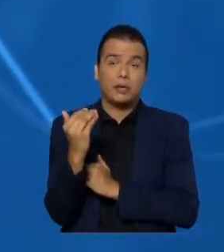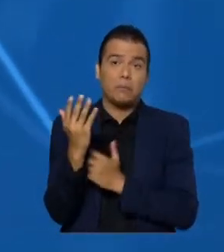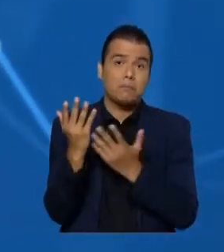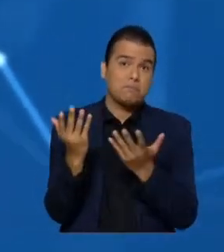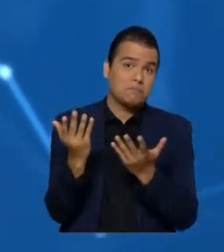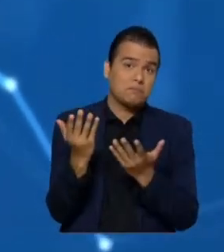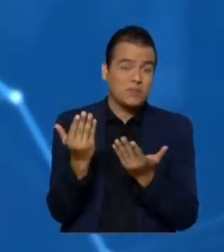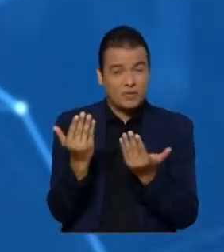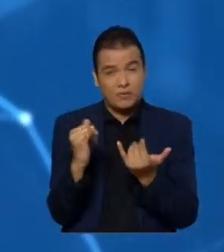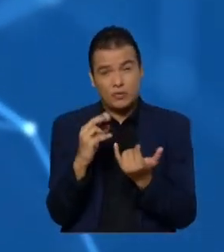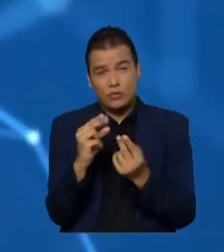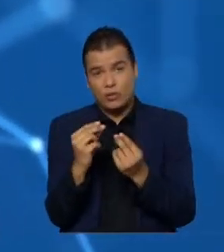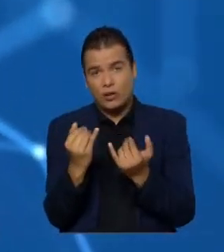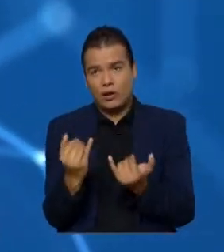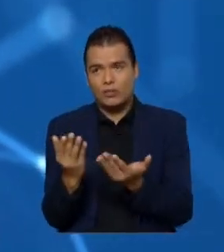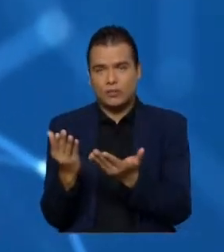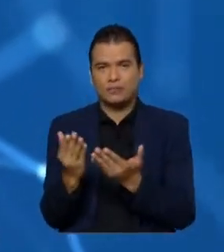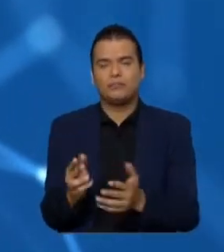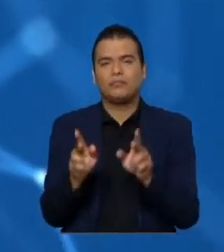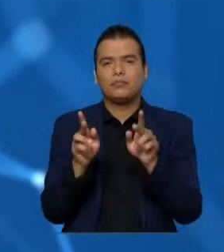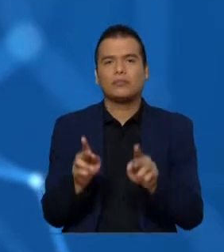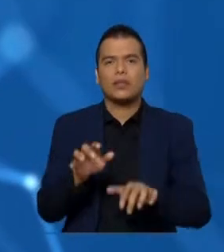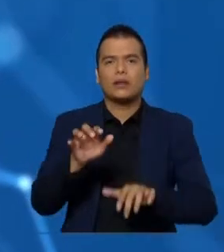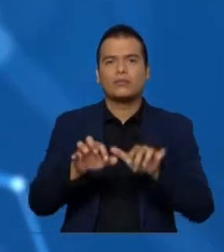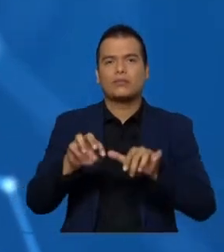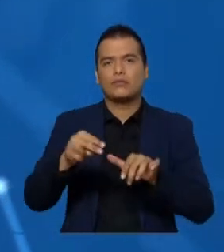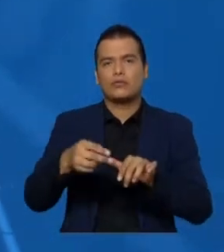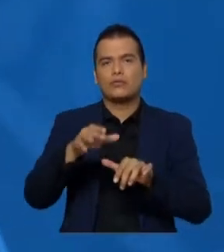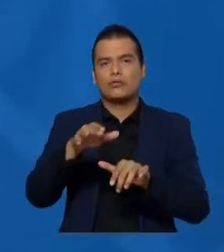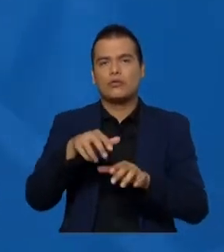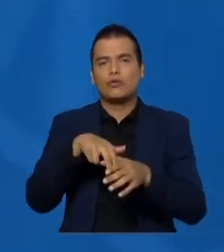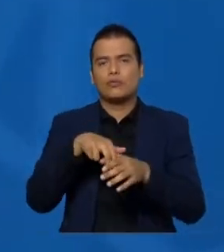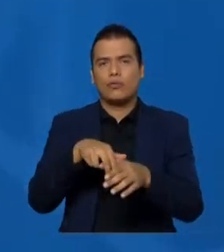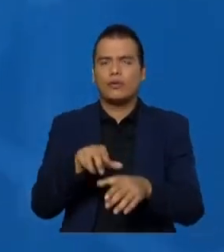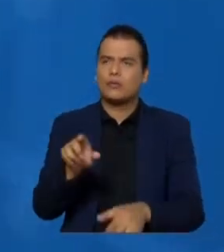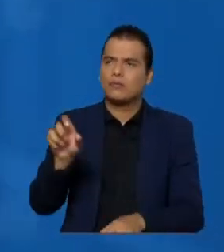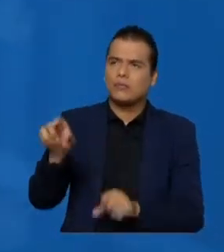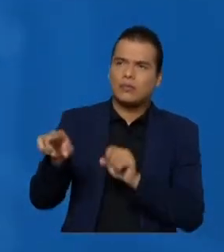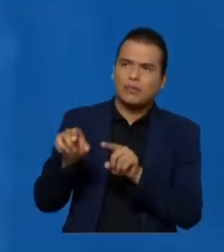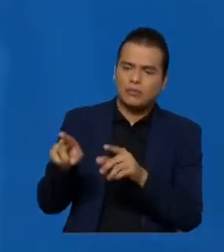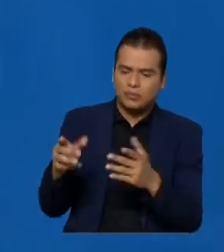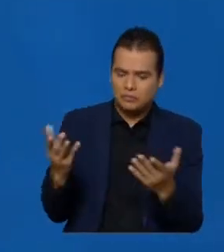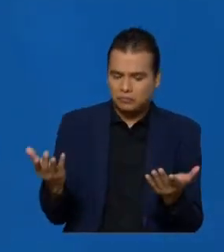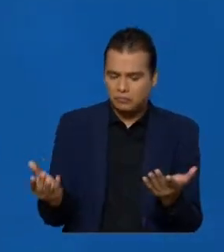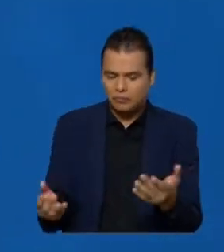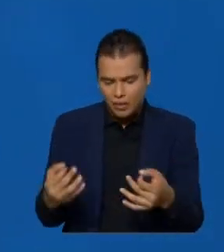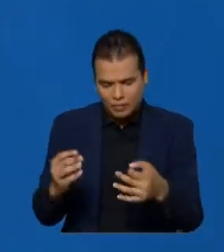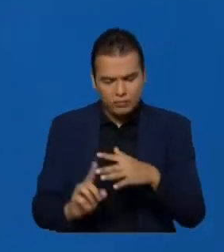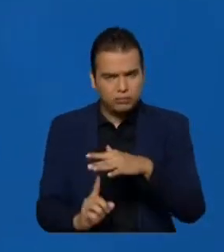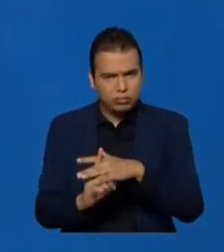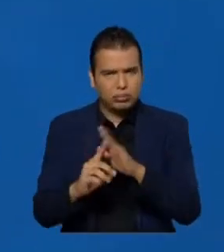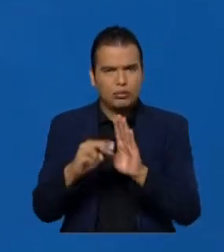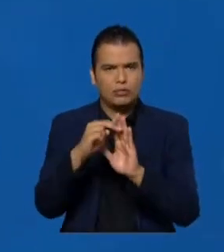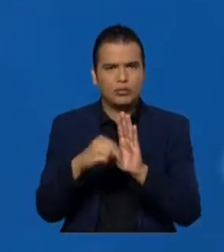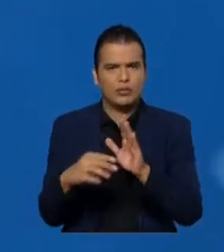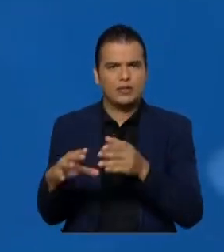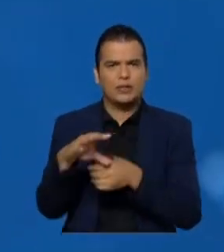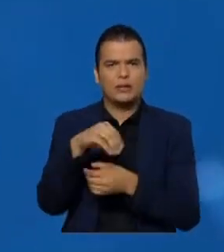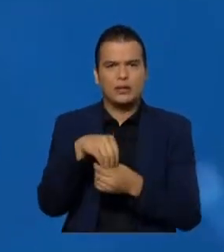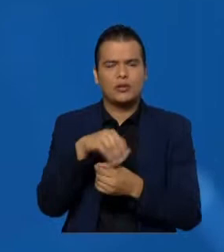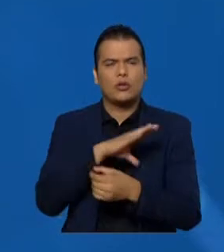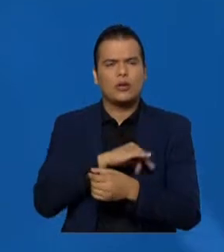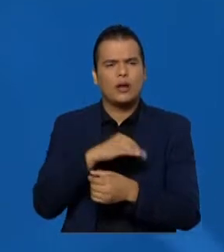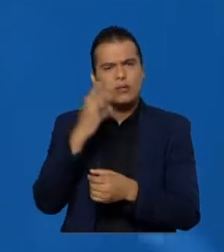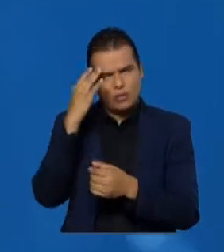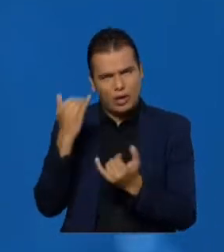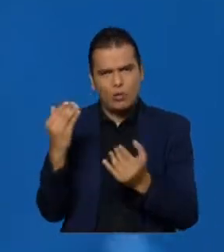muchas gracias por acompañarnos a esta hora. Bienvenido a Telepacífico Noticias. Le traslado esas inquietudes. ¿Esta medida hace cuánto está vigente en Cali? ¿Por qué se prorroga y